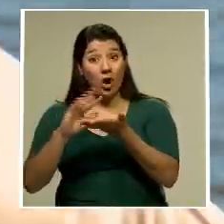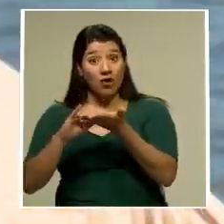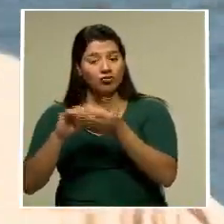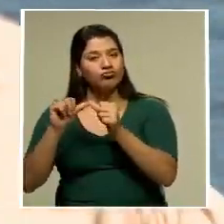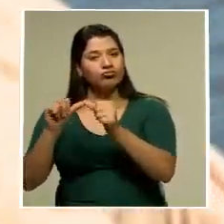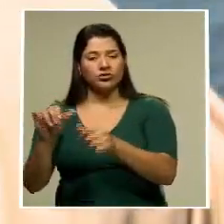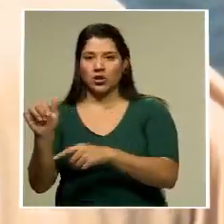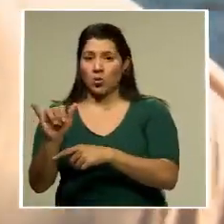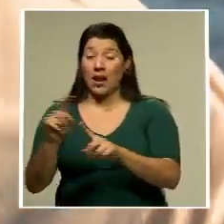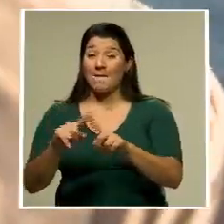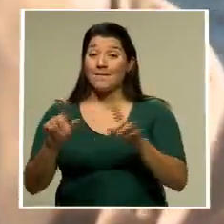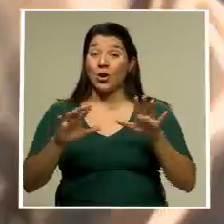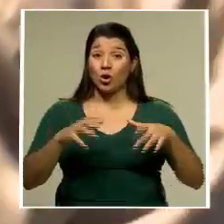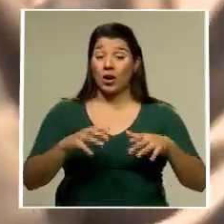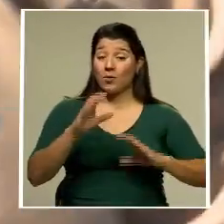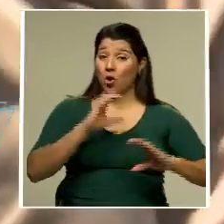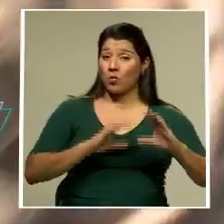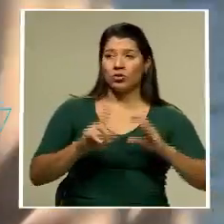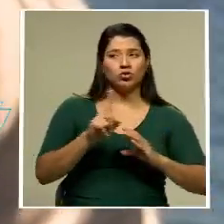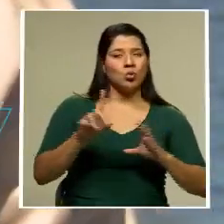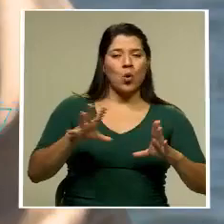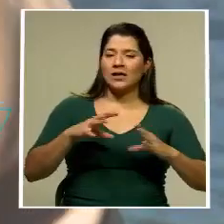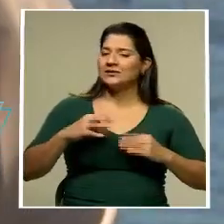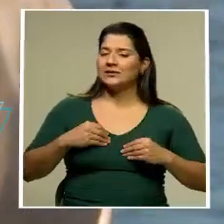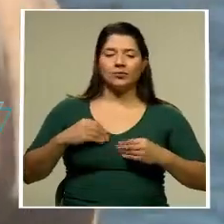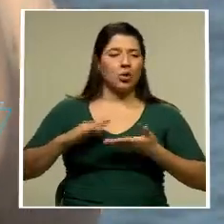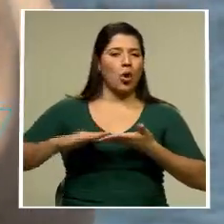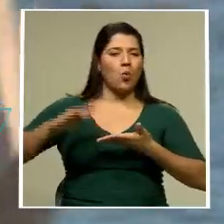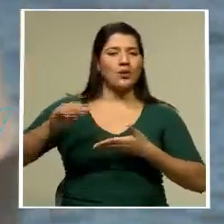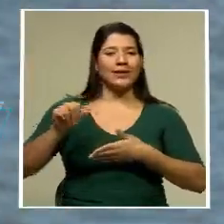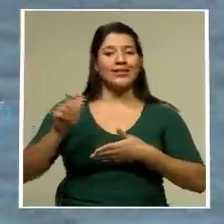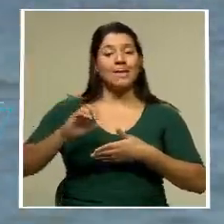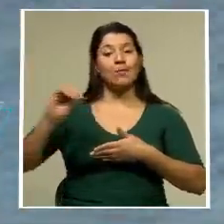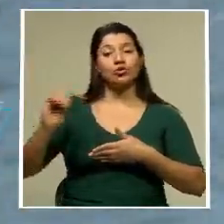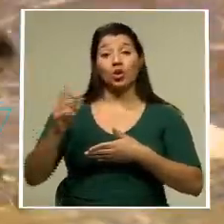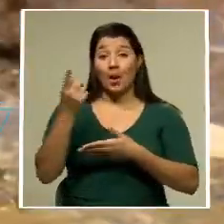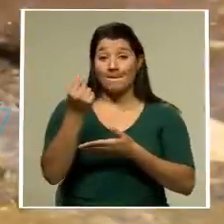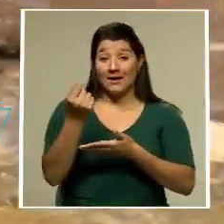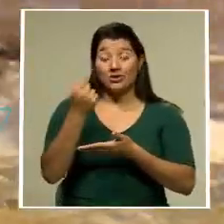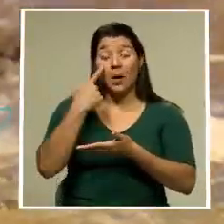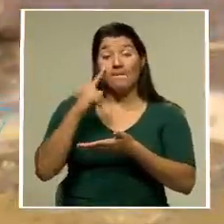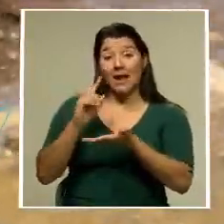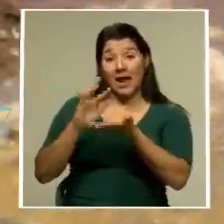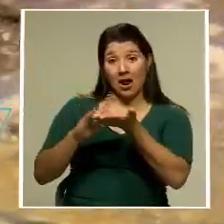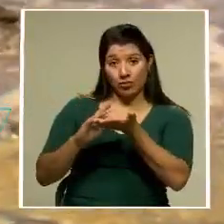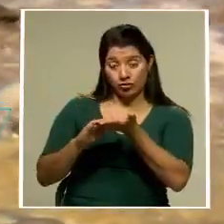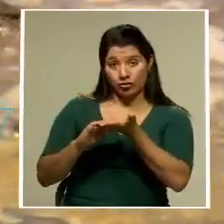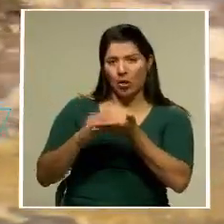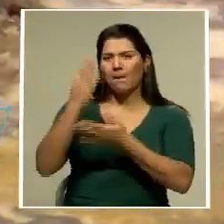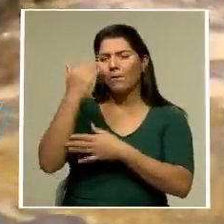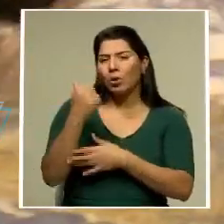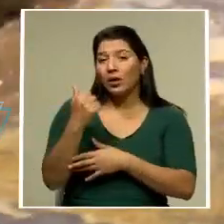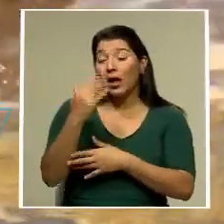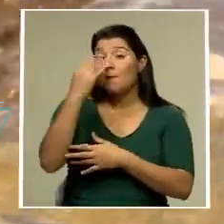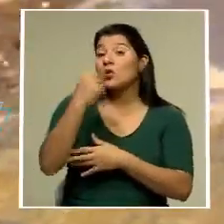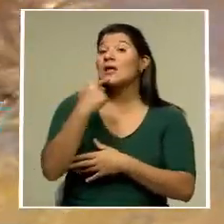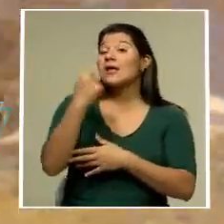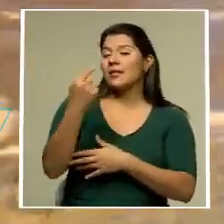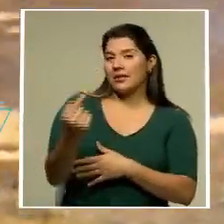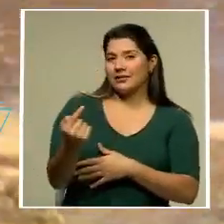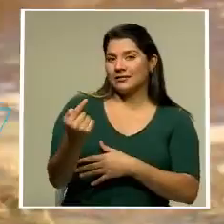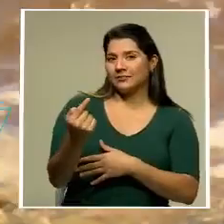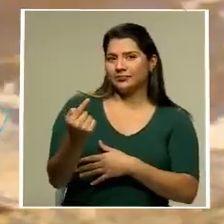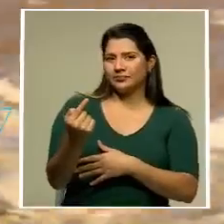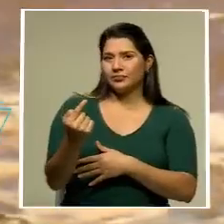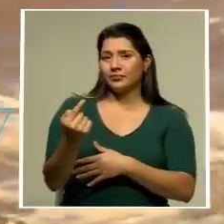de Comercio rechazó este aumento de precios de casi un 10% para todas las calidades del grano en venta porque, según dijeron,